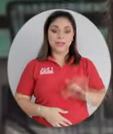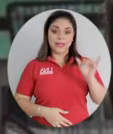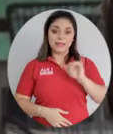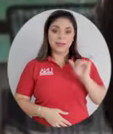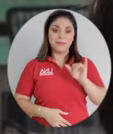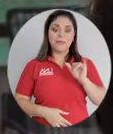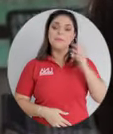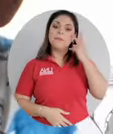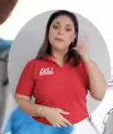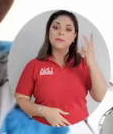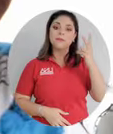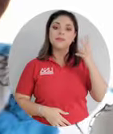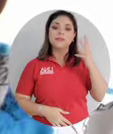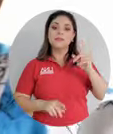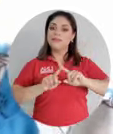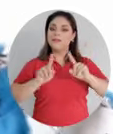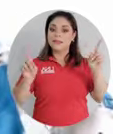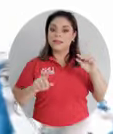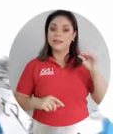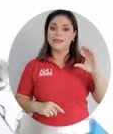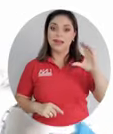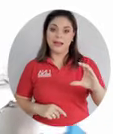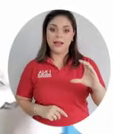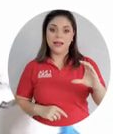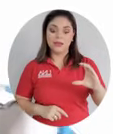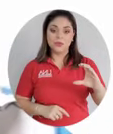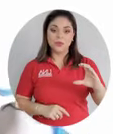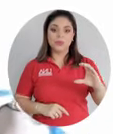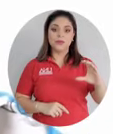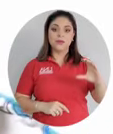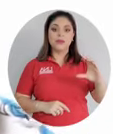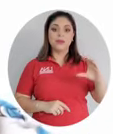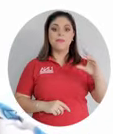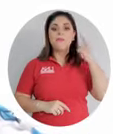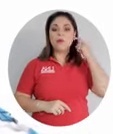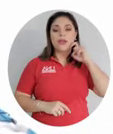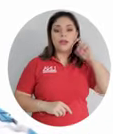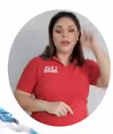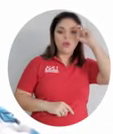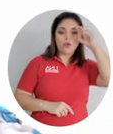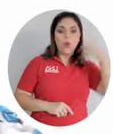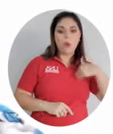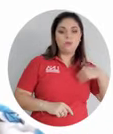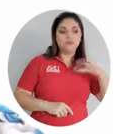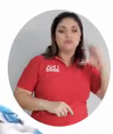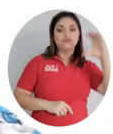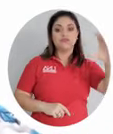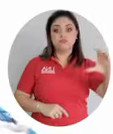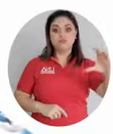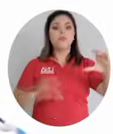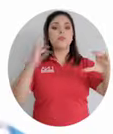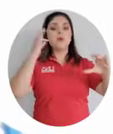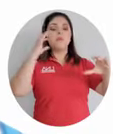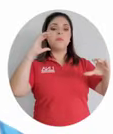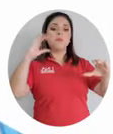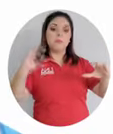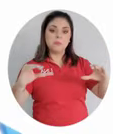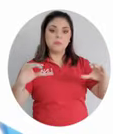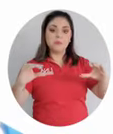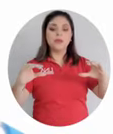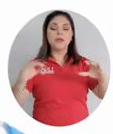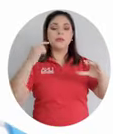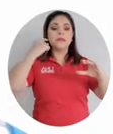como brecha salarial de género para quienes están insertas en el mercado laboral. Entonces, la brecha de género